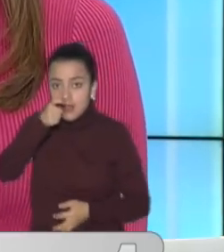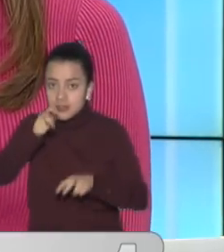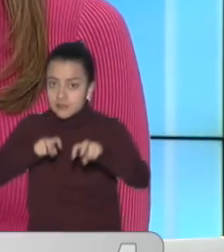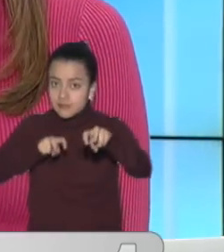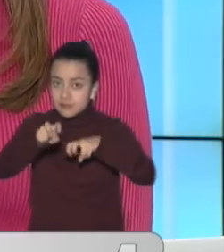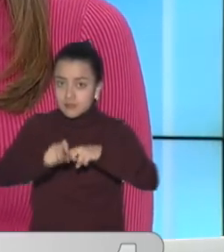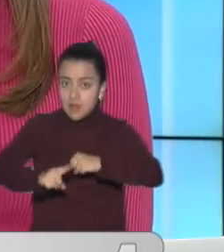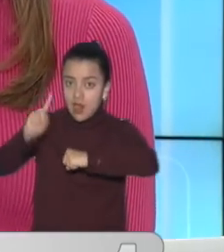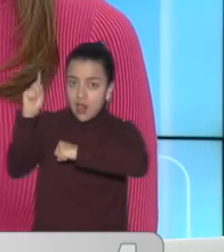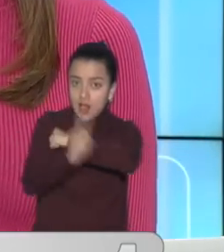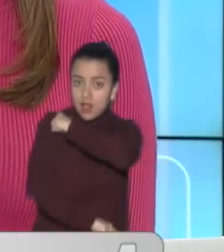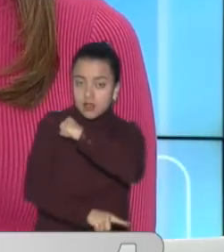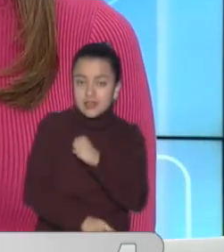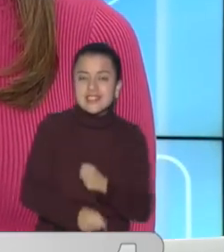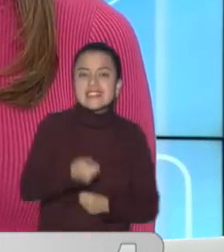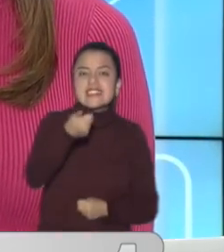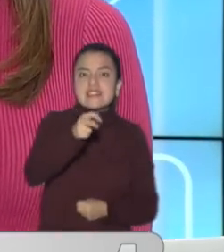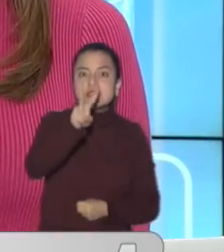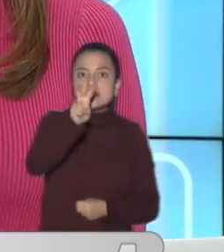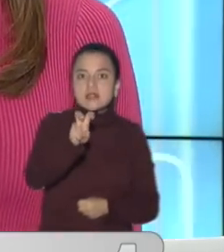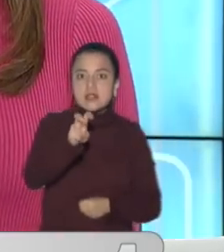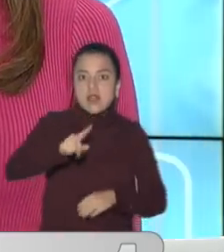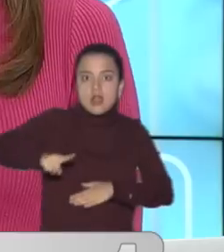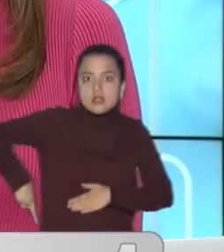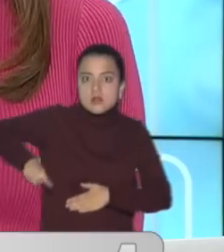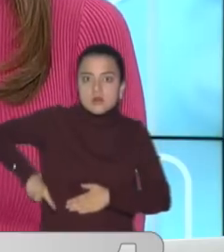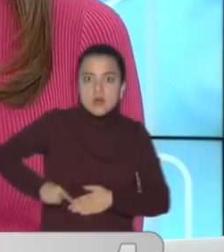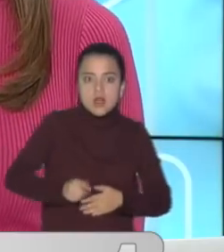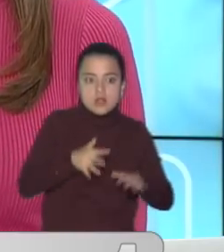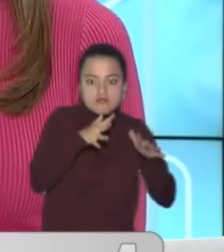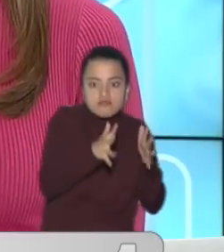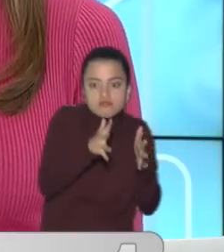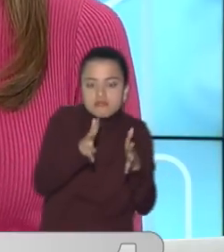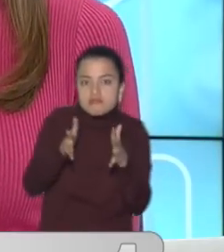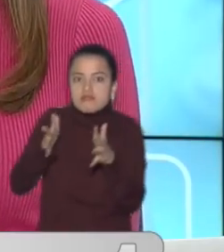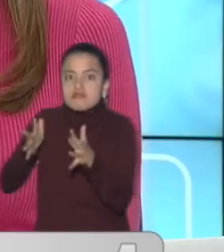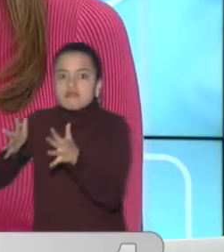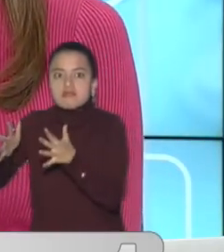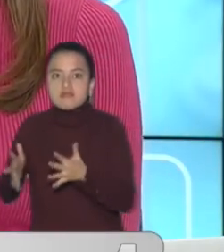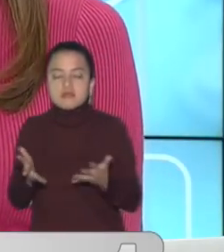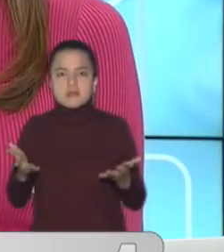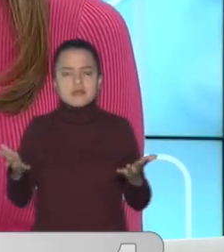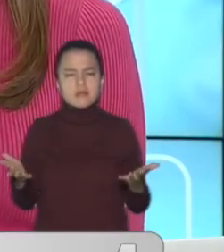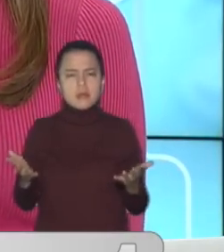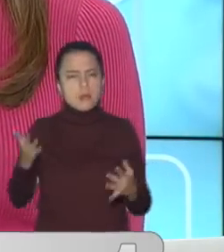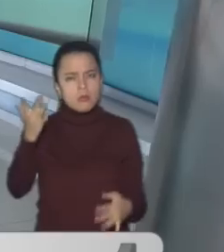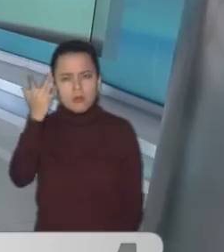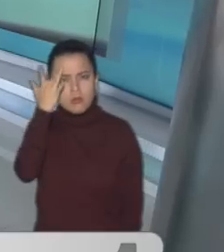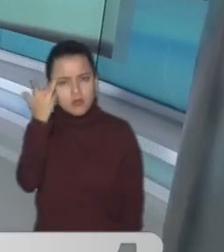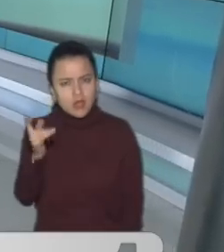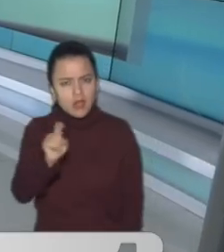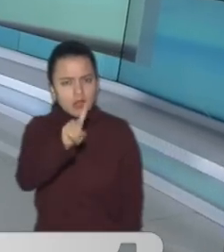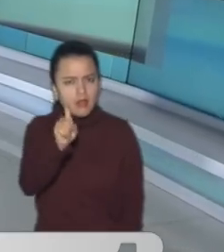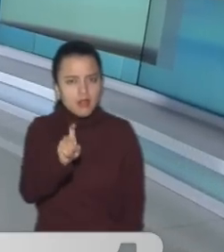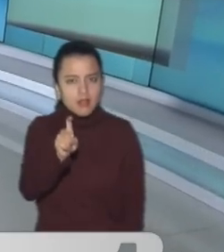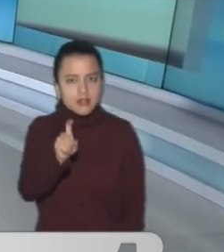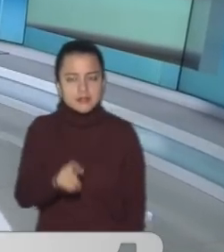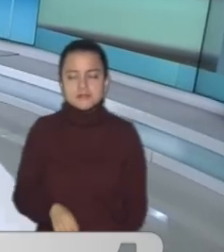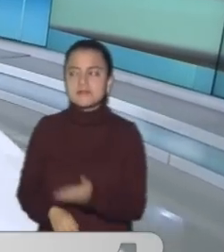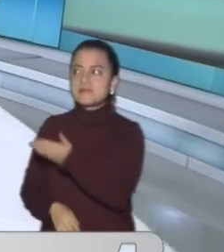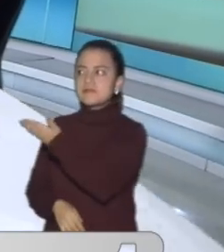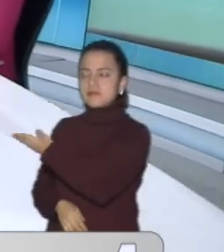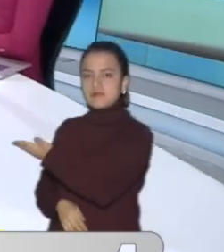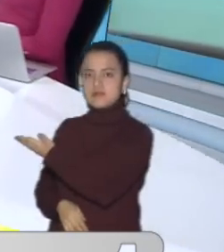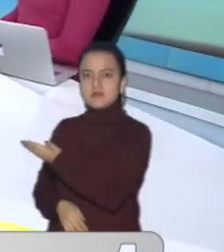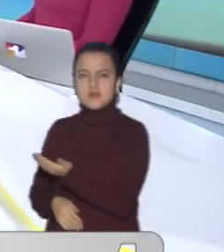a 17 centros de enseñanza de conducción por irregularidades en la expedición de certificados. Estil Vengas, muy buenos días. ¿Cuáles